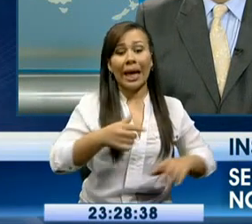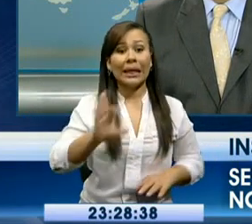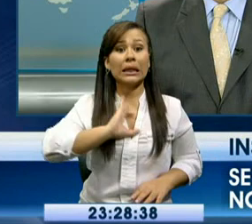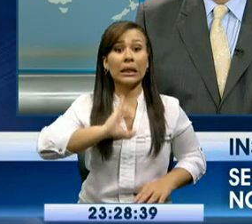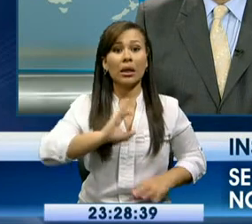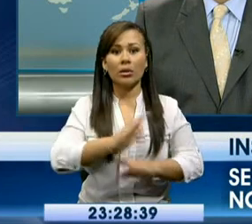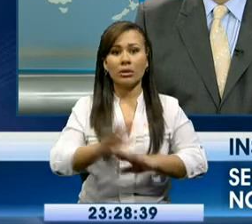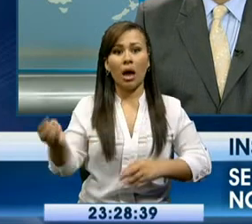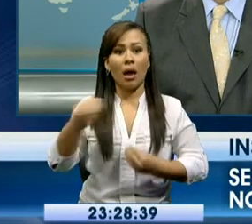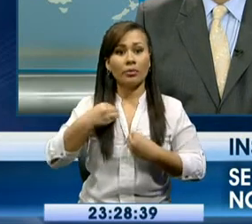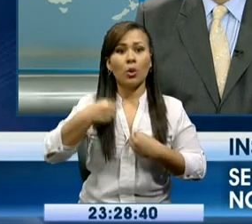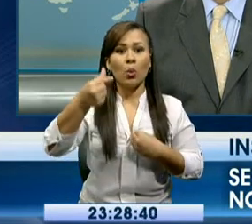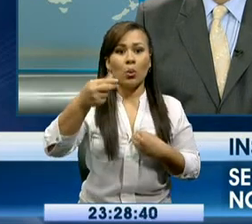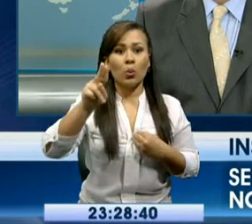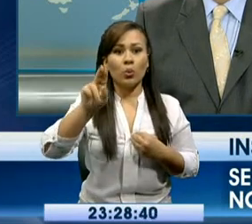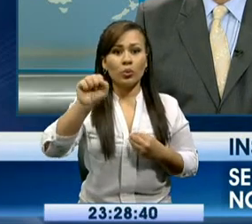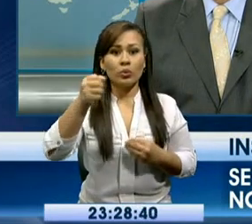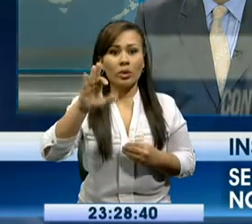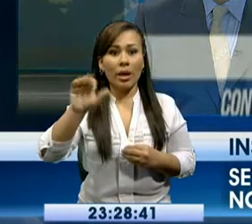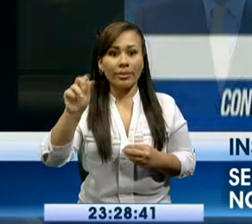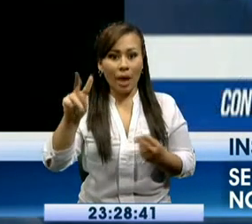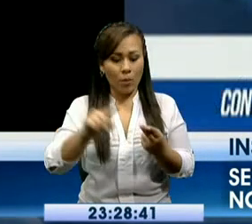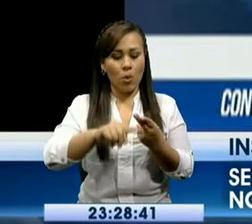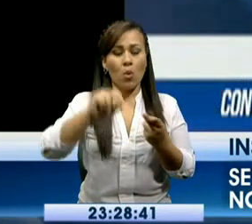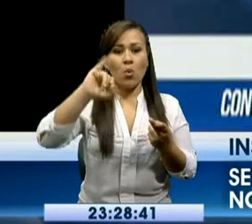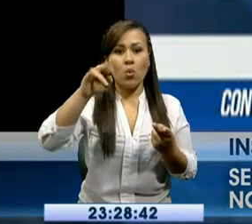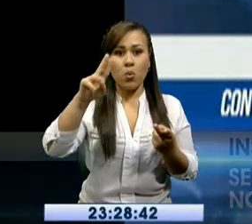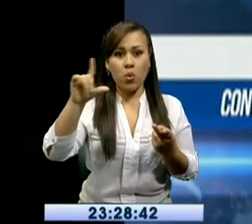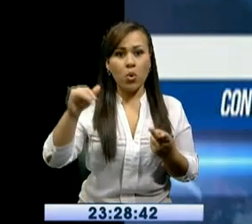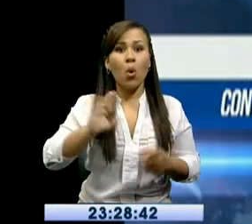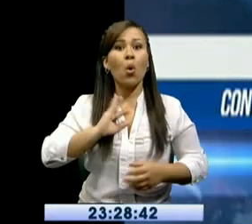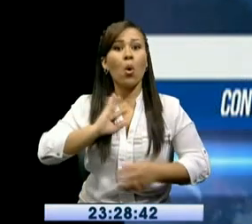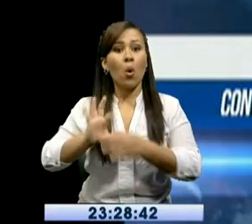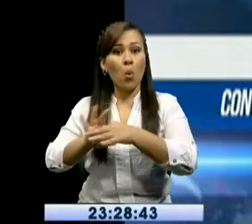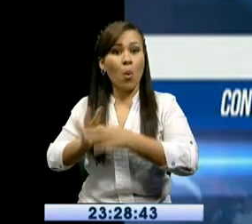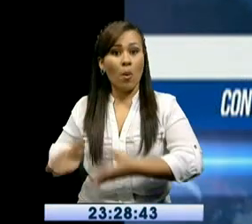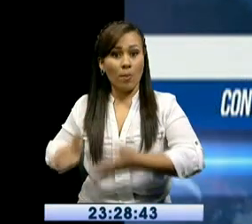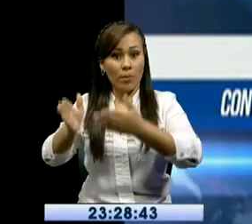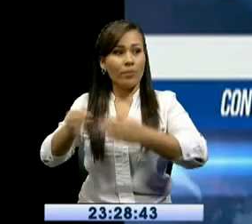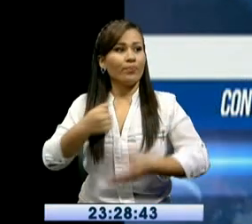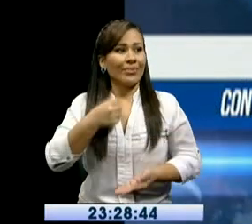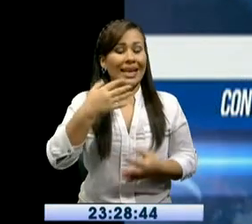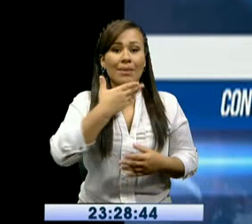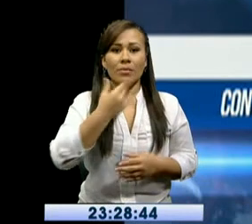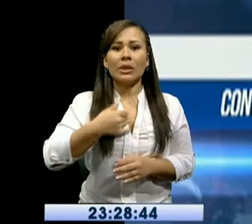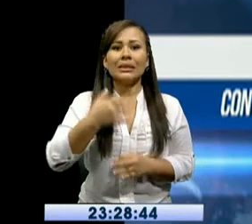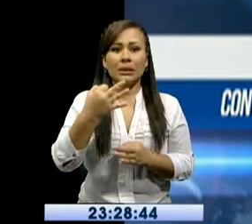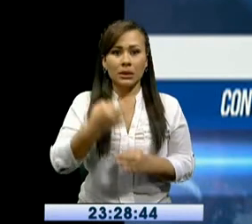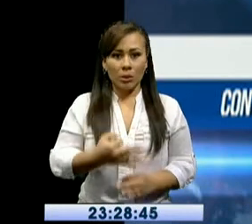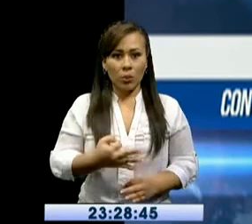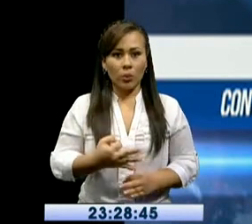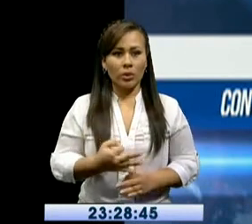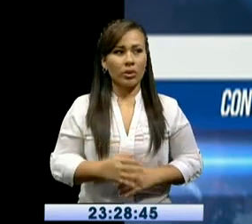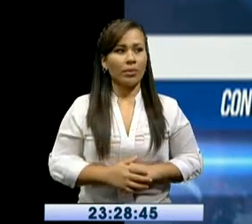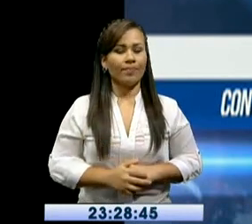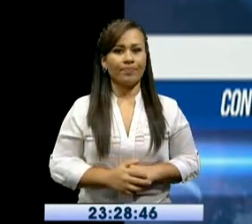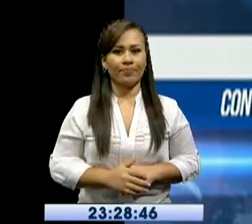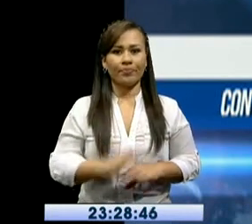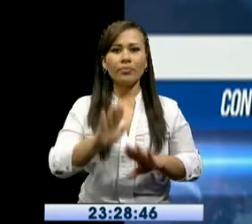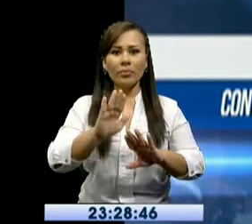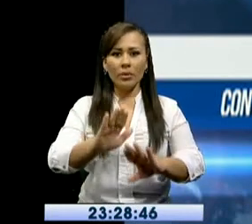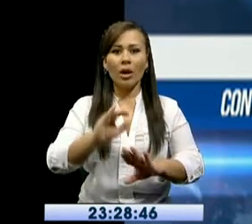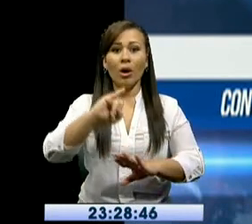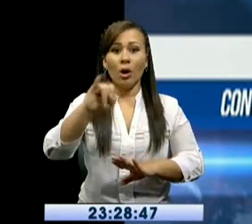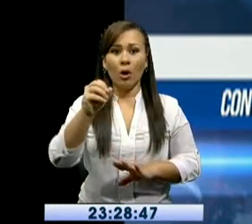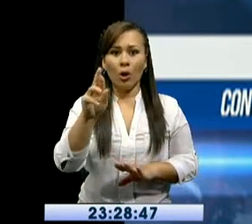Gustavo Flores y con Julio y demás, ¿no? Por un tema de seguridad, por precaución. Claro. Ahora, Jorge,